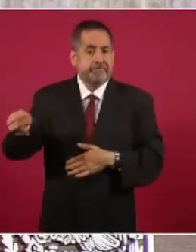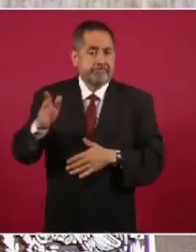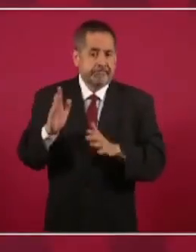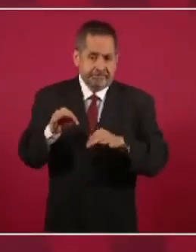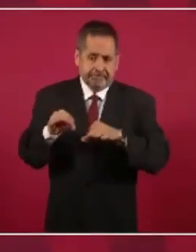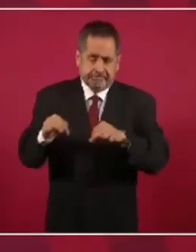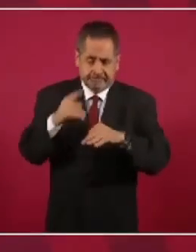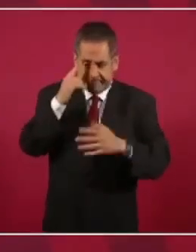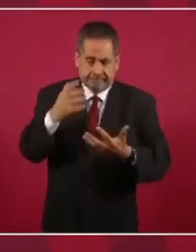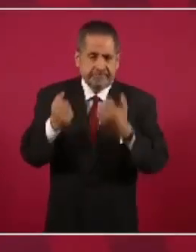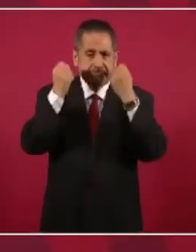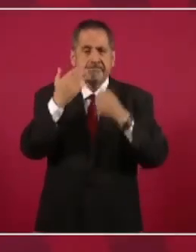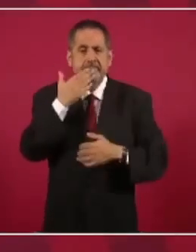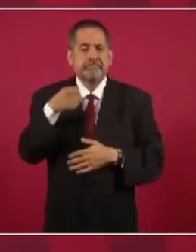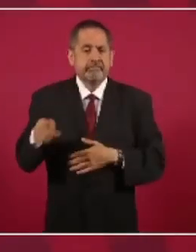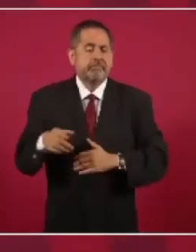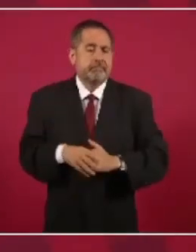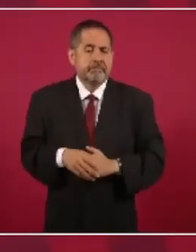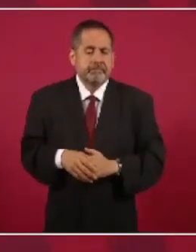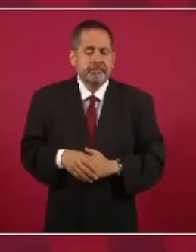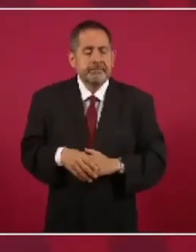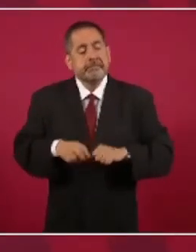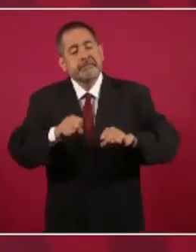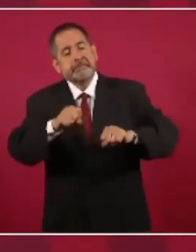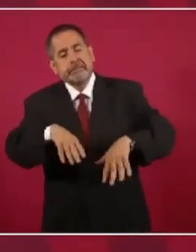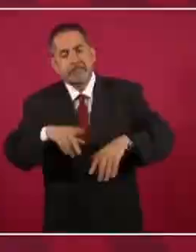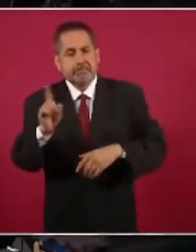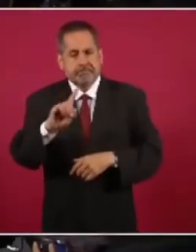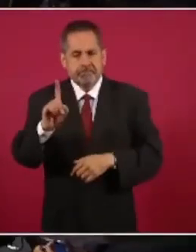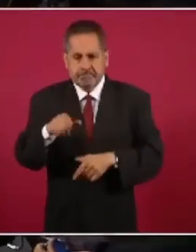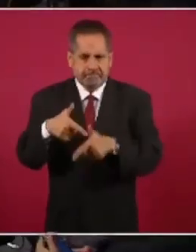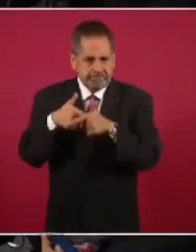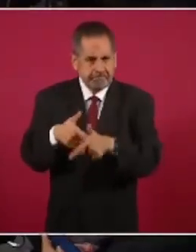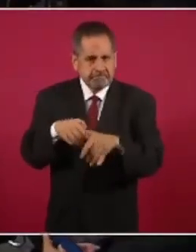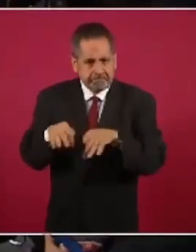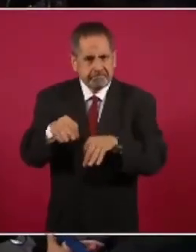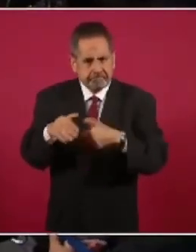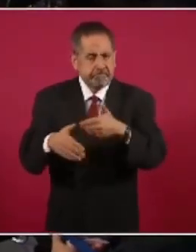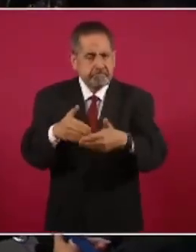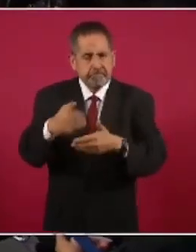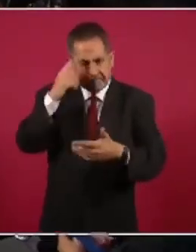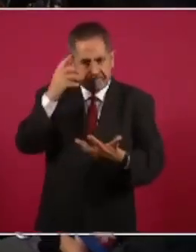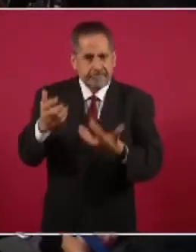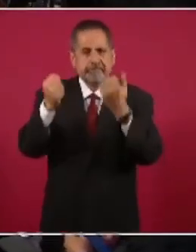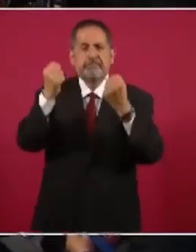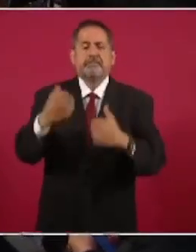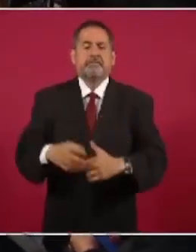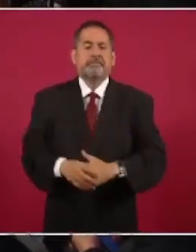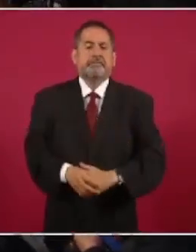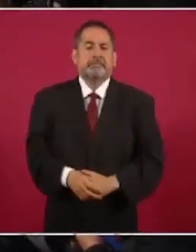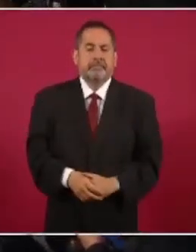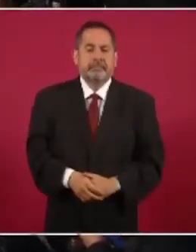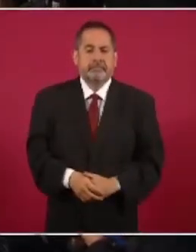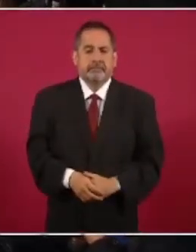para el rescate. No han dejado de trabajar para el rescate.